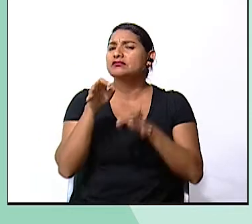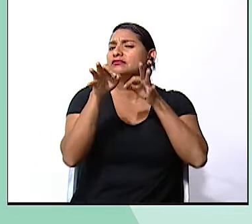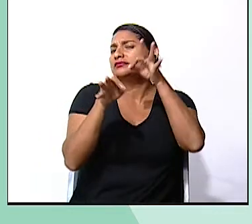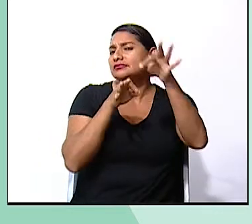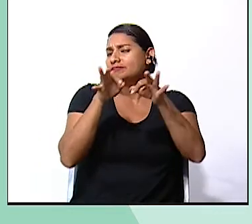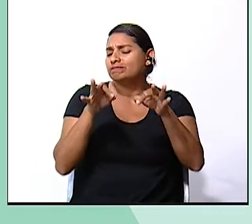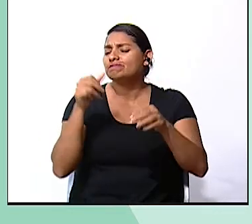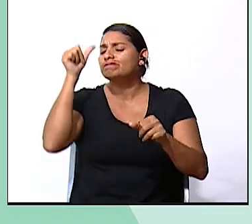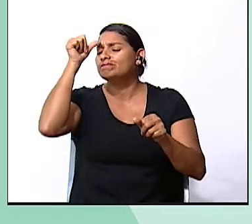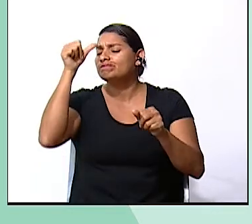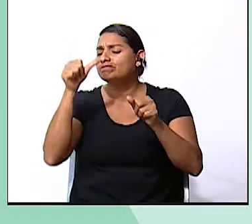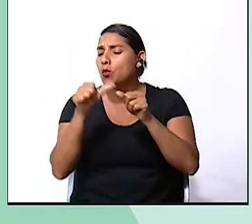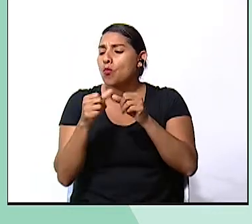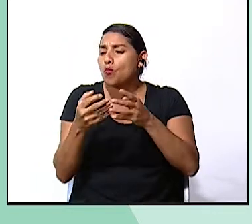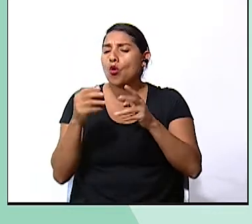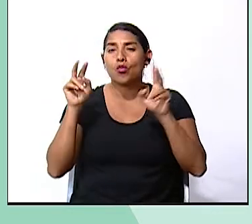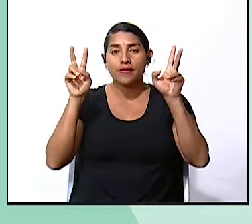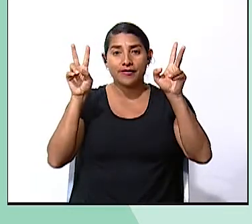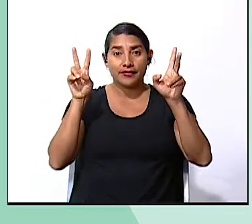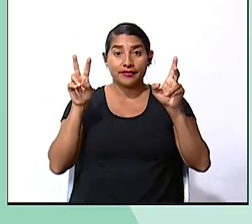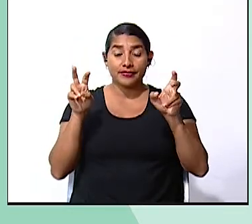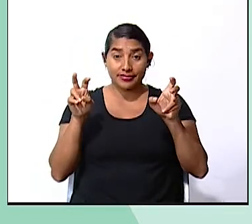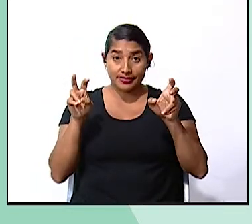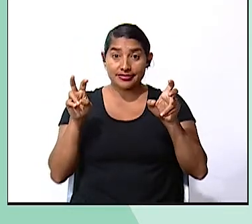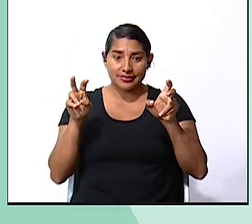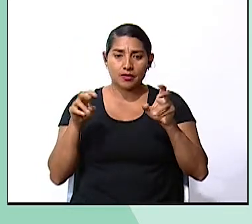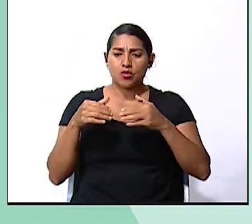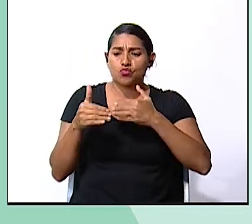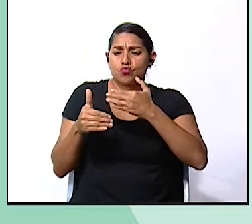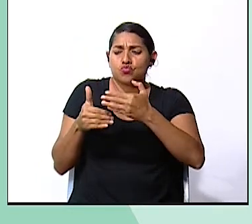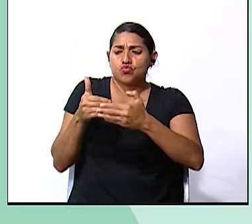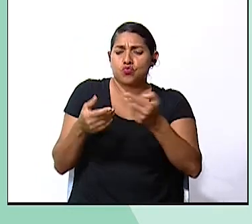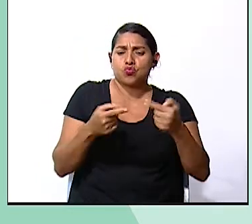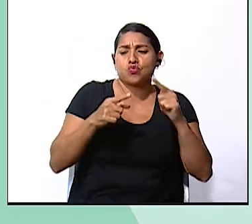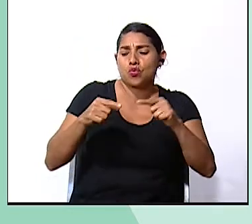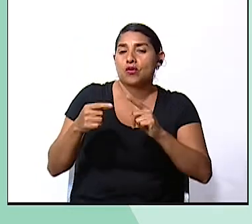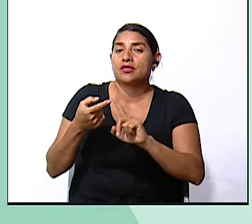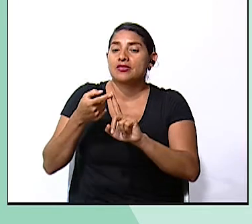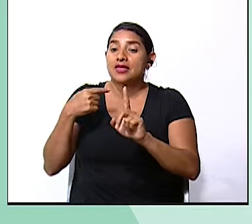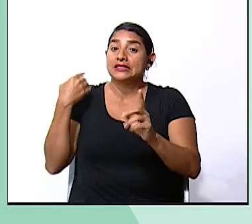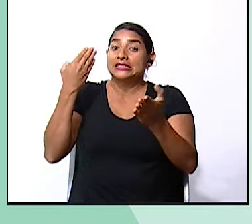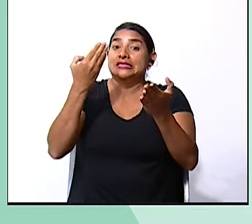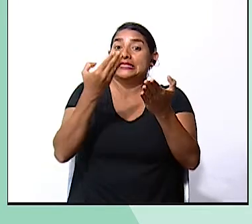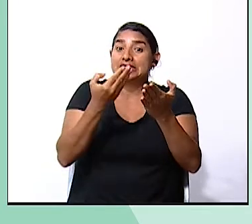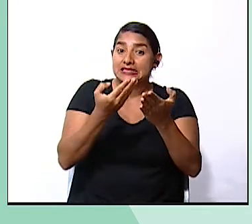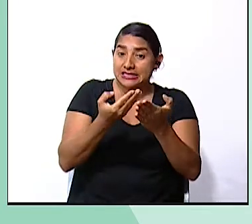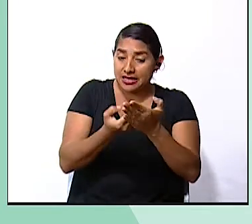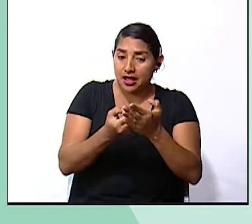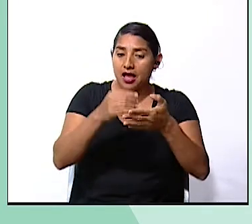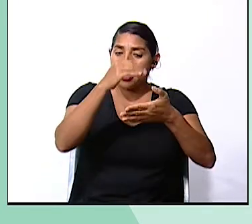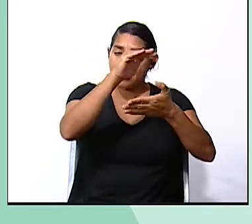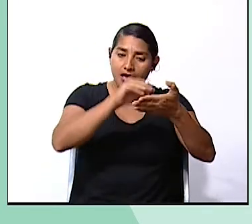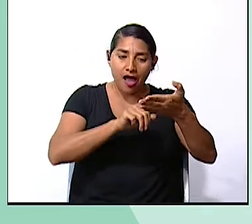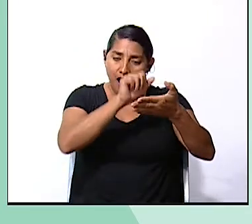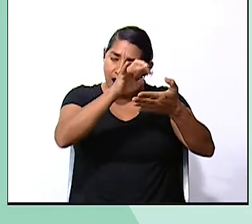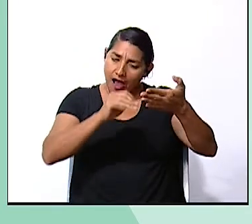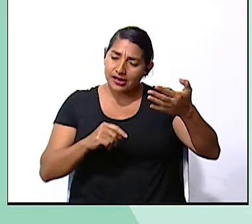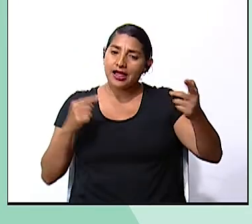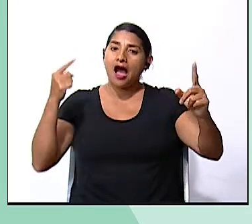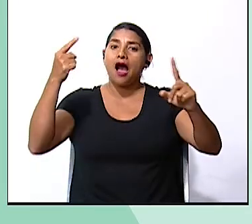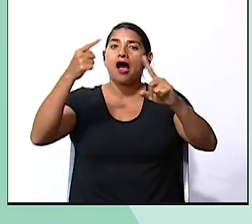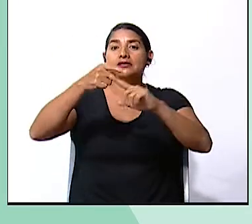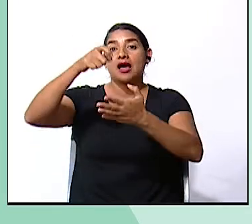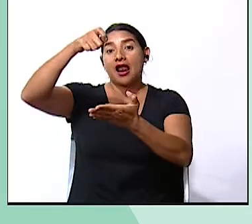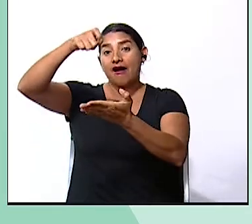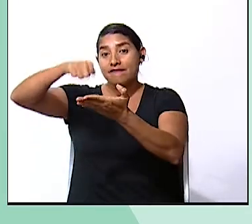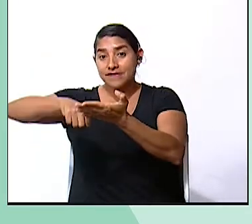viene a refrescar un poco el tema de los aconteceres desde la llegada del acta hasta la firma de